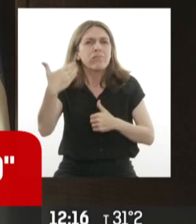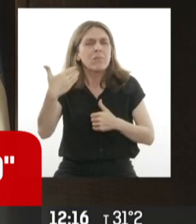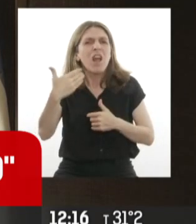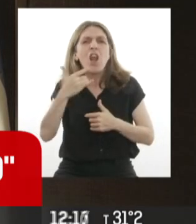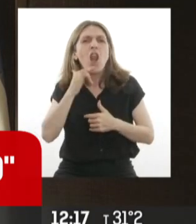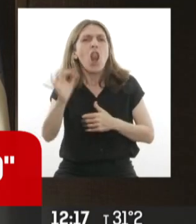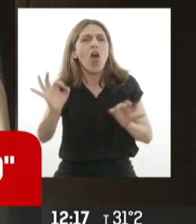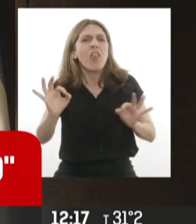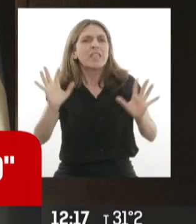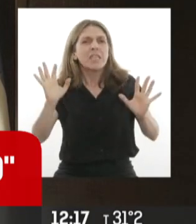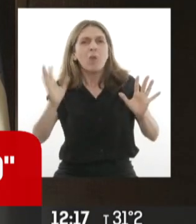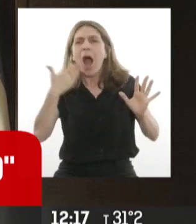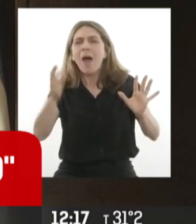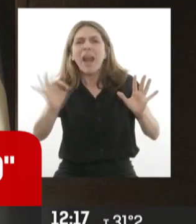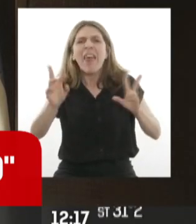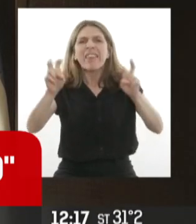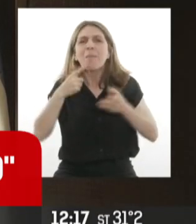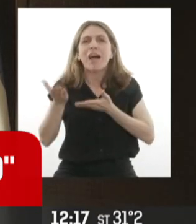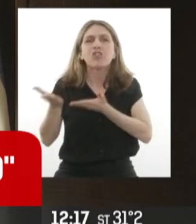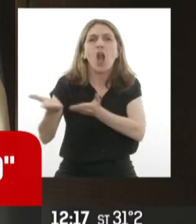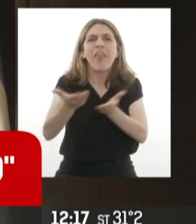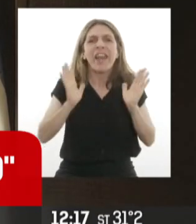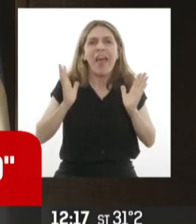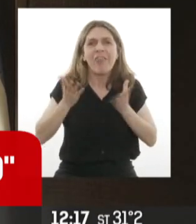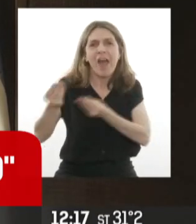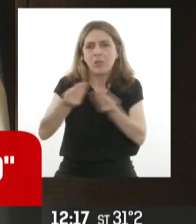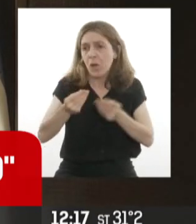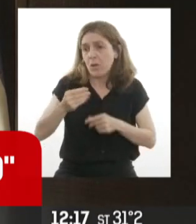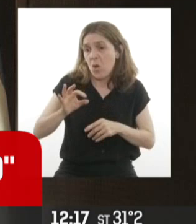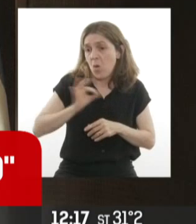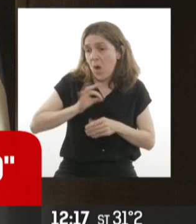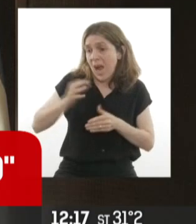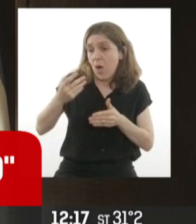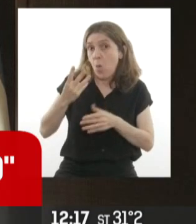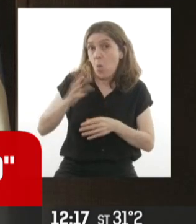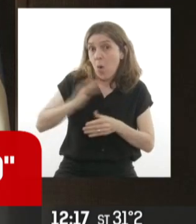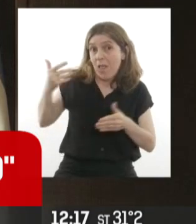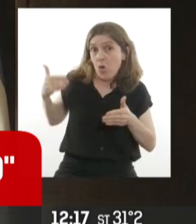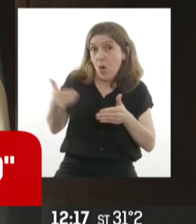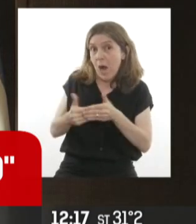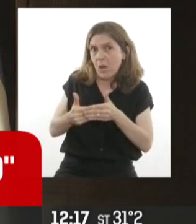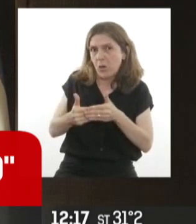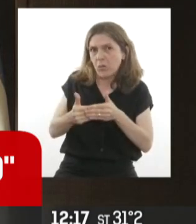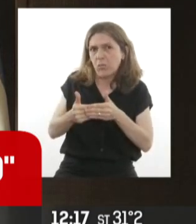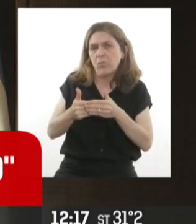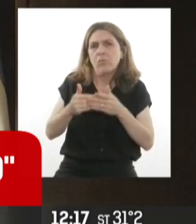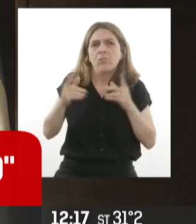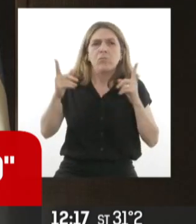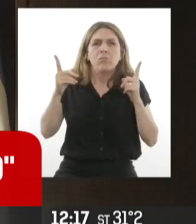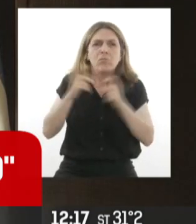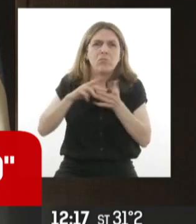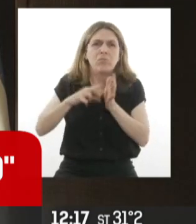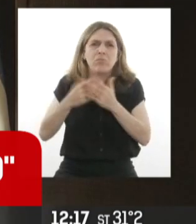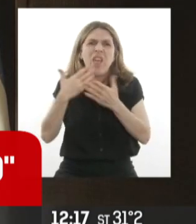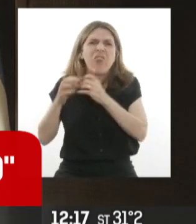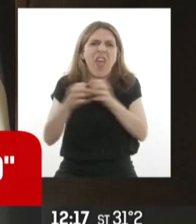Es más, en los últimos 4 años discutimos cosas insólitas. Nos hicieron discutir que el